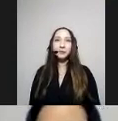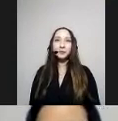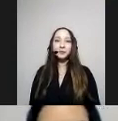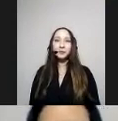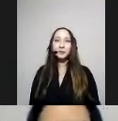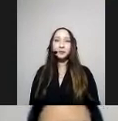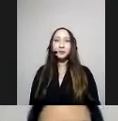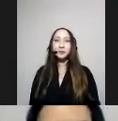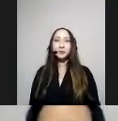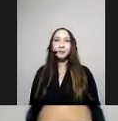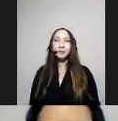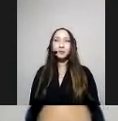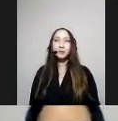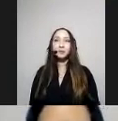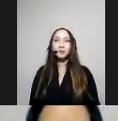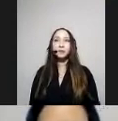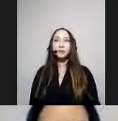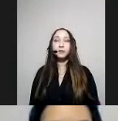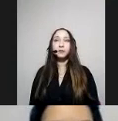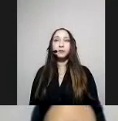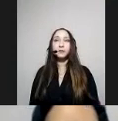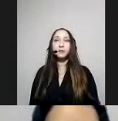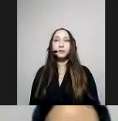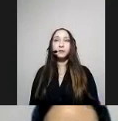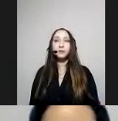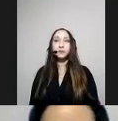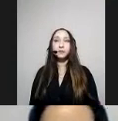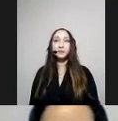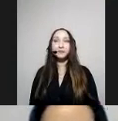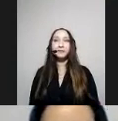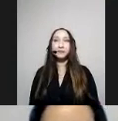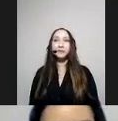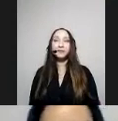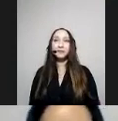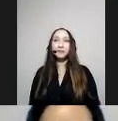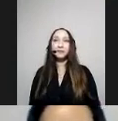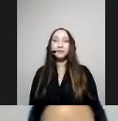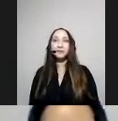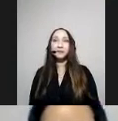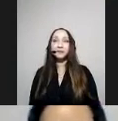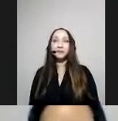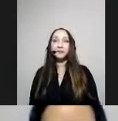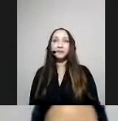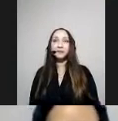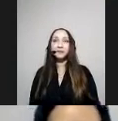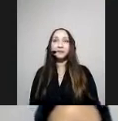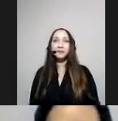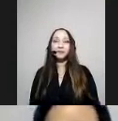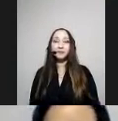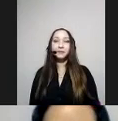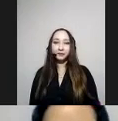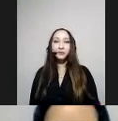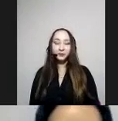Luego también tenemos comentarios. Julio Ramírez dice una muy buena exposición. Silka Bernal comenta, gracias por compartir